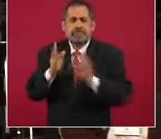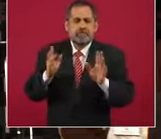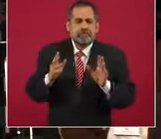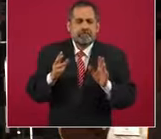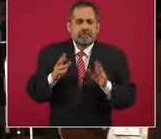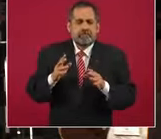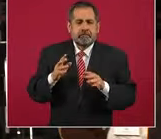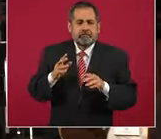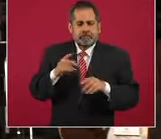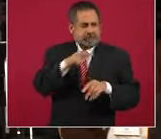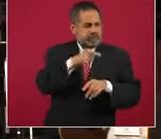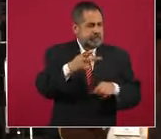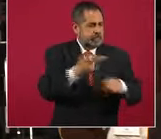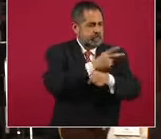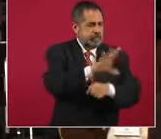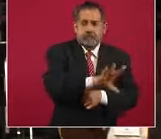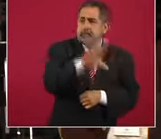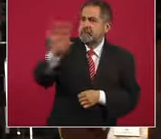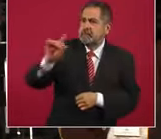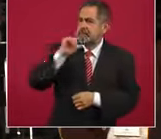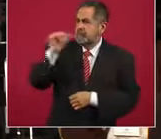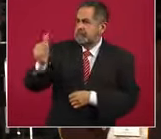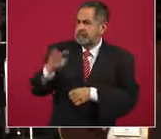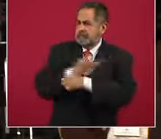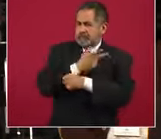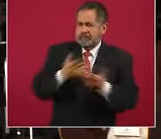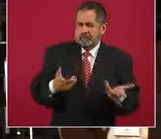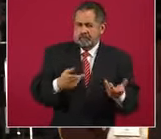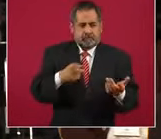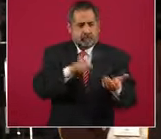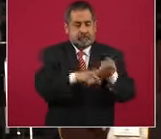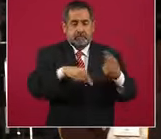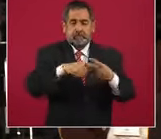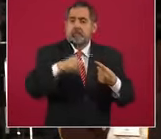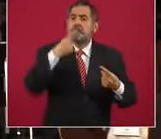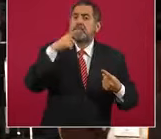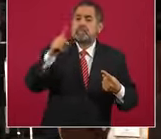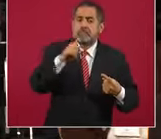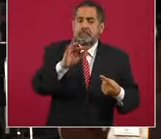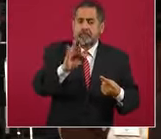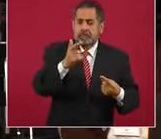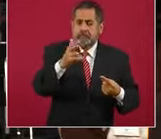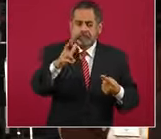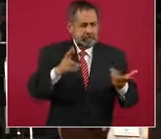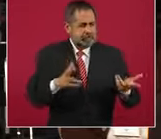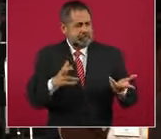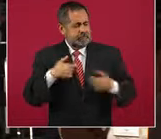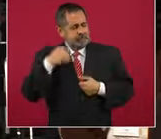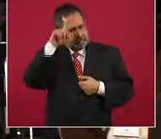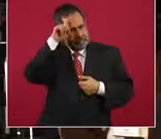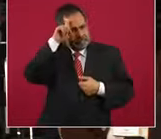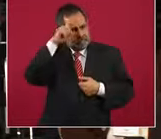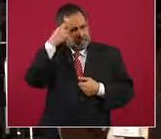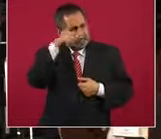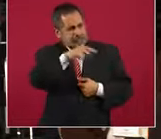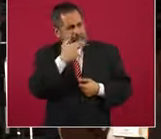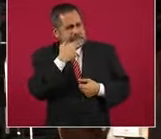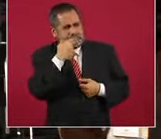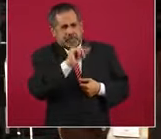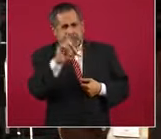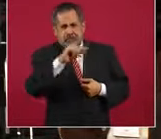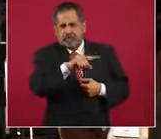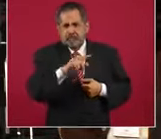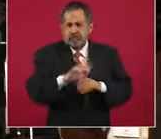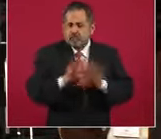le informen a usted lo que está sucediendo cuando ya hay denuncias ante la Fiscalía General de la República. Entonces, yo digo, ¿para qué sirven esos funcionarios,